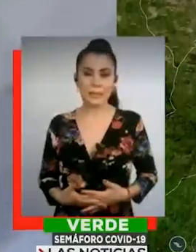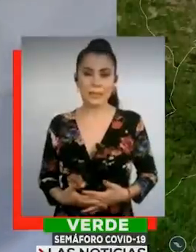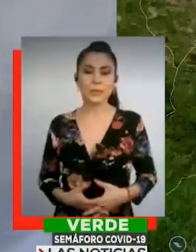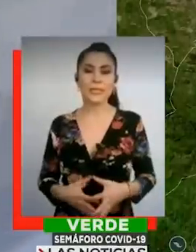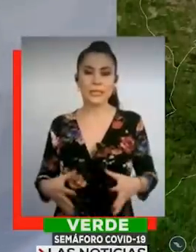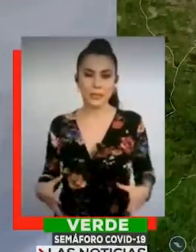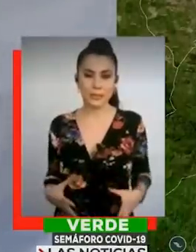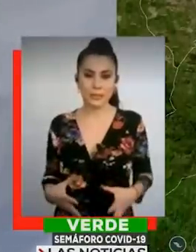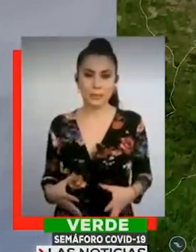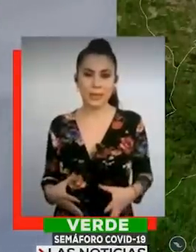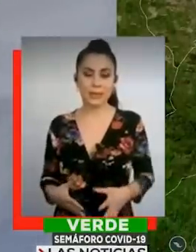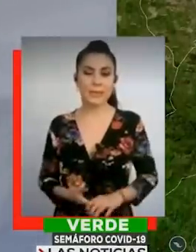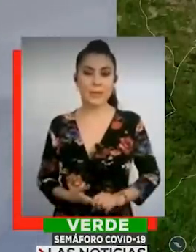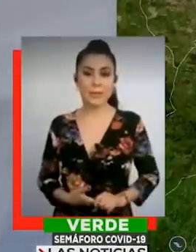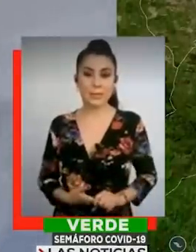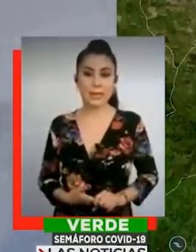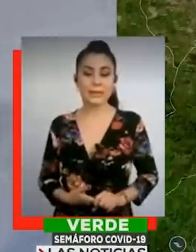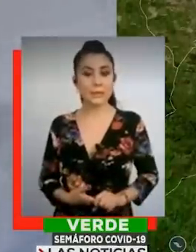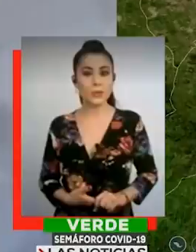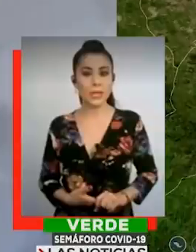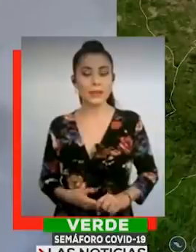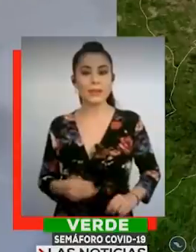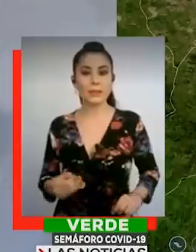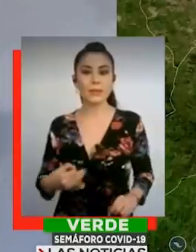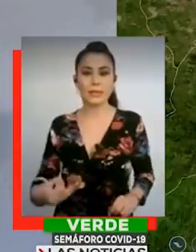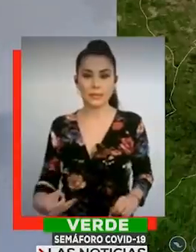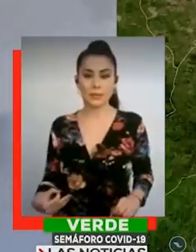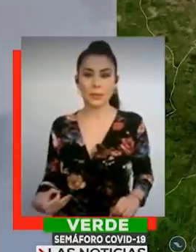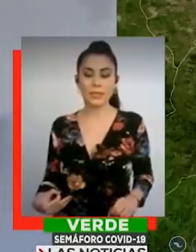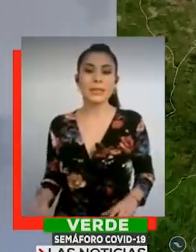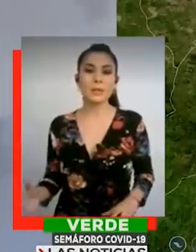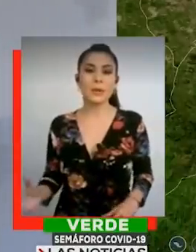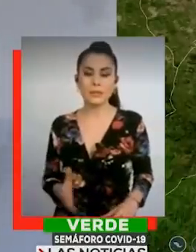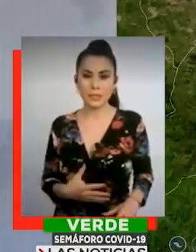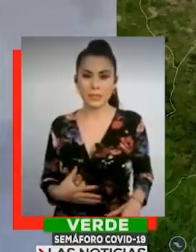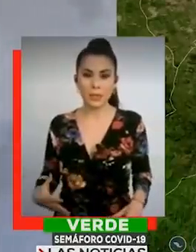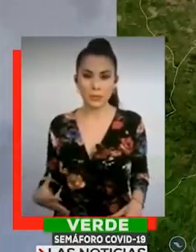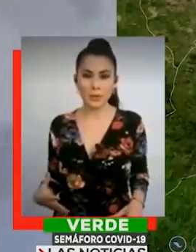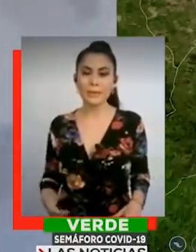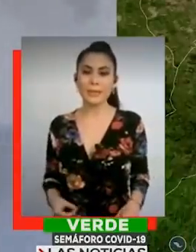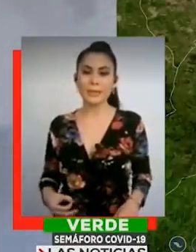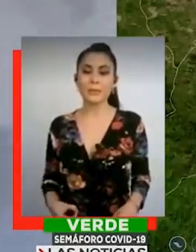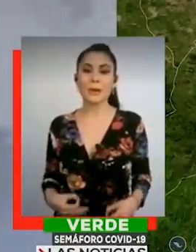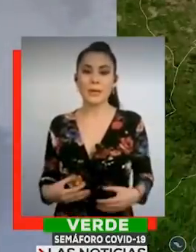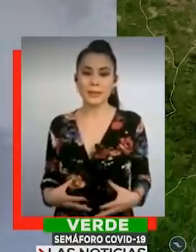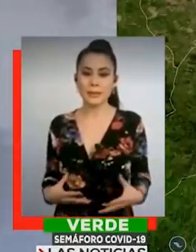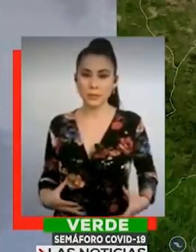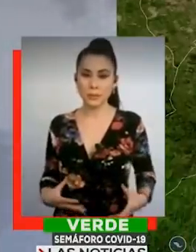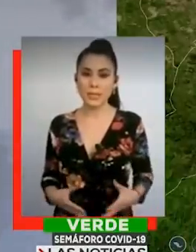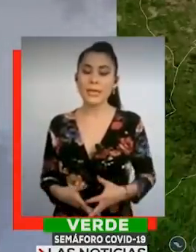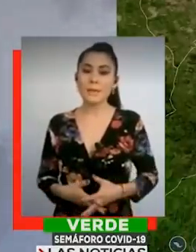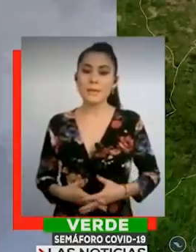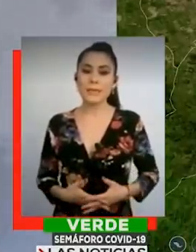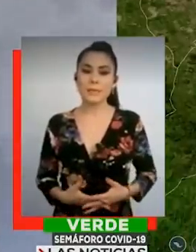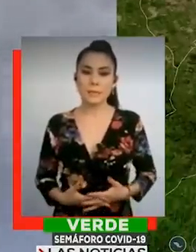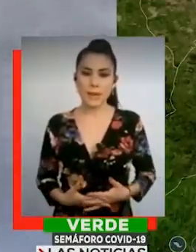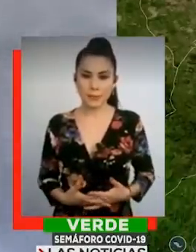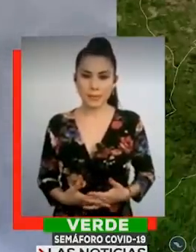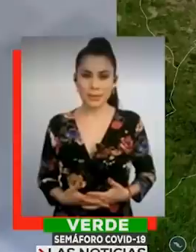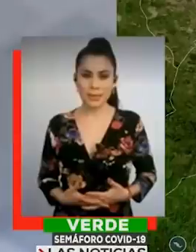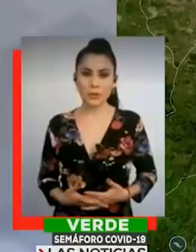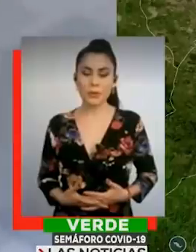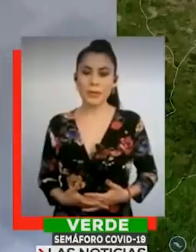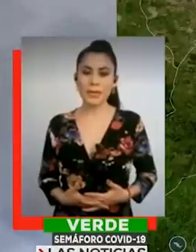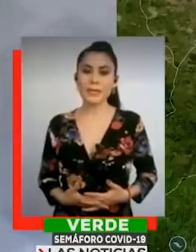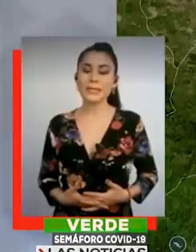aquí en tránsito el centro de la ciudad poblana para ciudad serdán libres orienta el refrescamiento en las temperaturas debido al paso de esta onda tropical van a tener probabilidad de